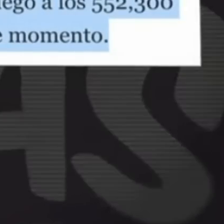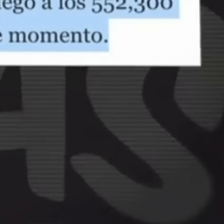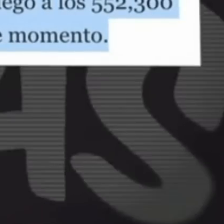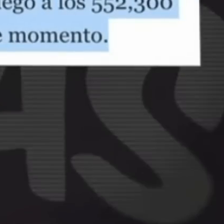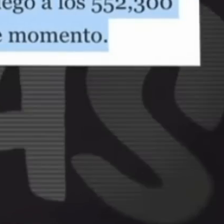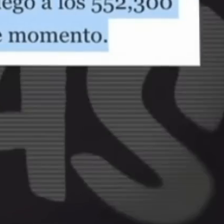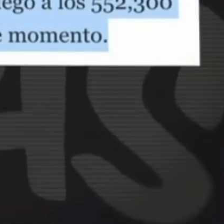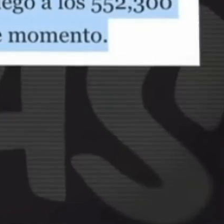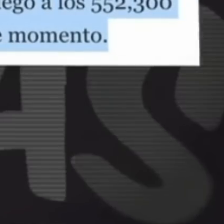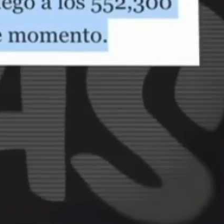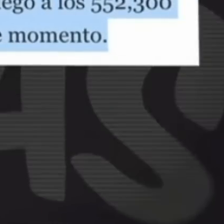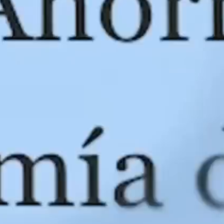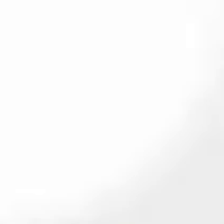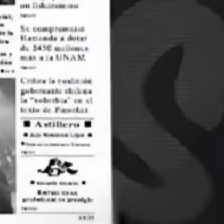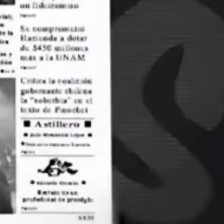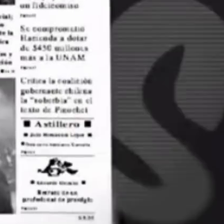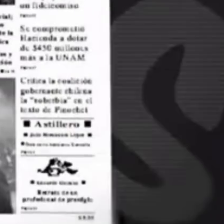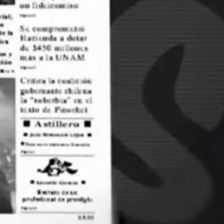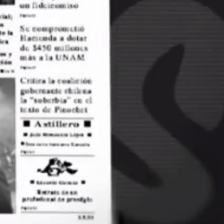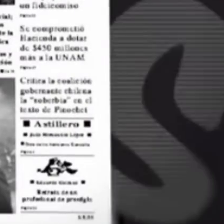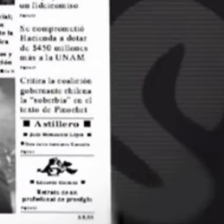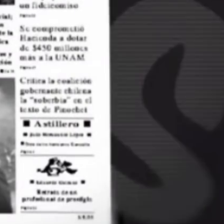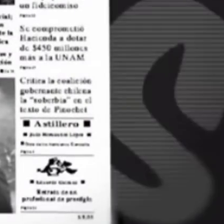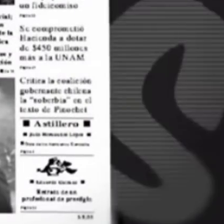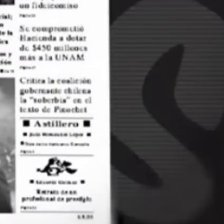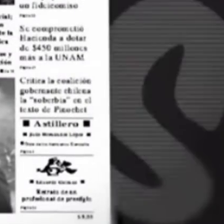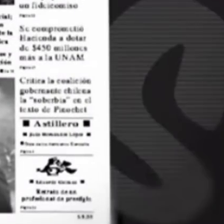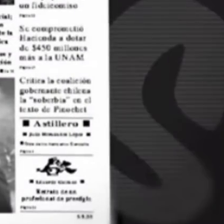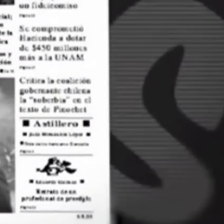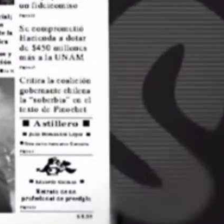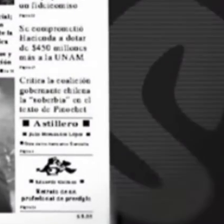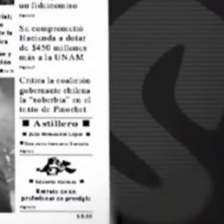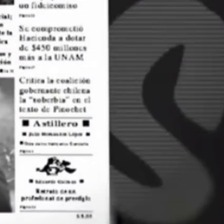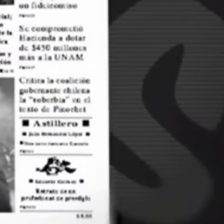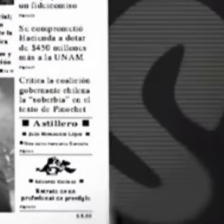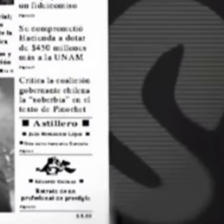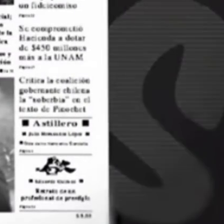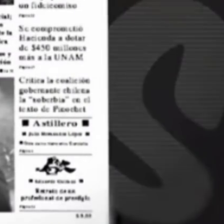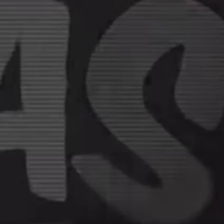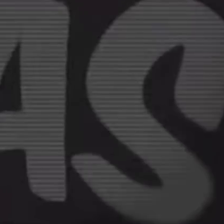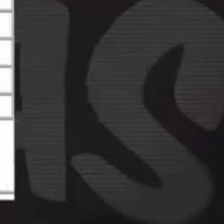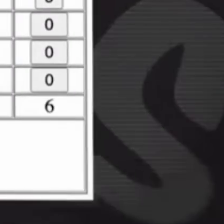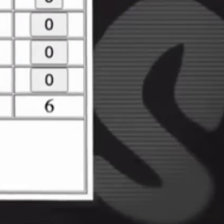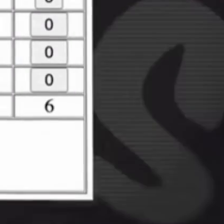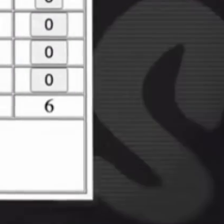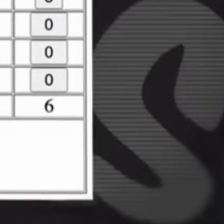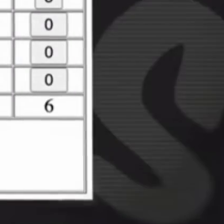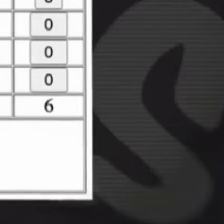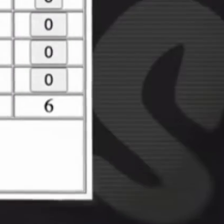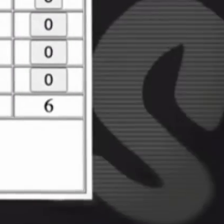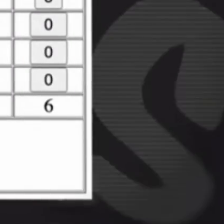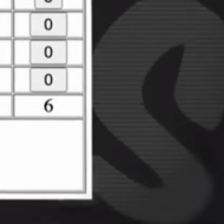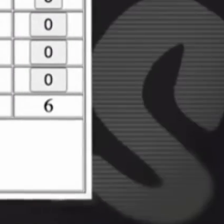a 552.300 millones de pesos. El 12 de diciembre de 1998, en contra de la voluntad popular, los diputados del PRI y el